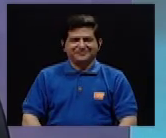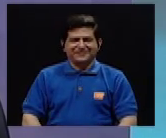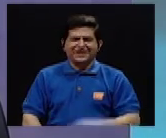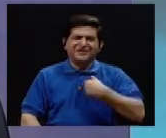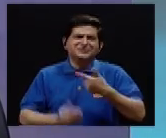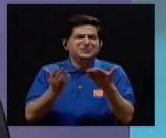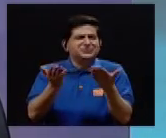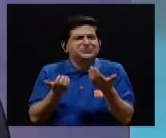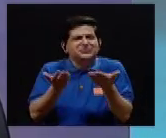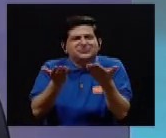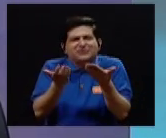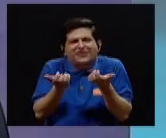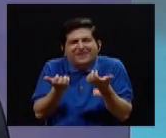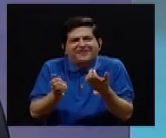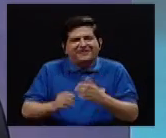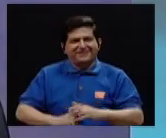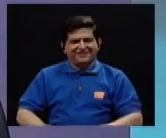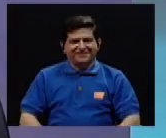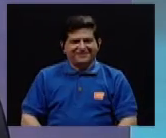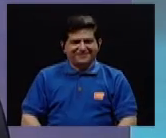Pues yo quisiera que